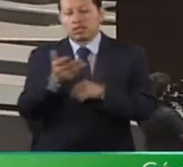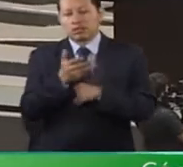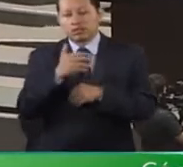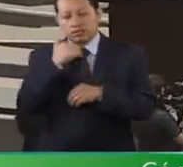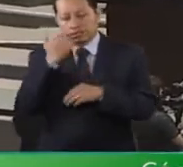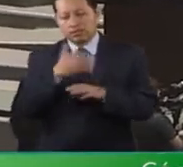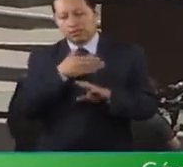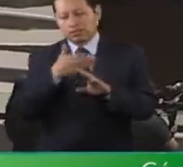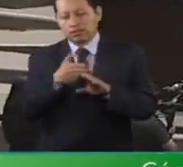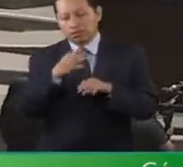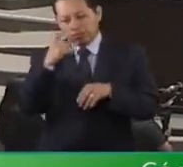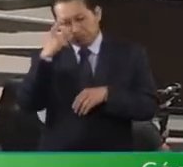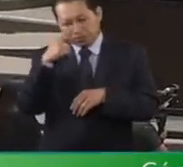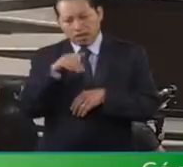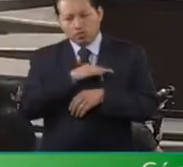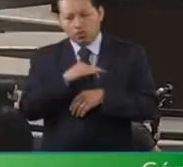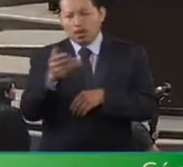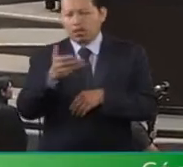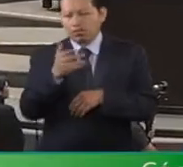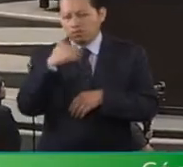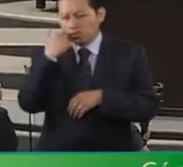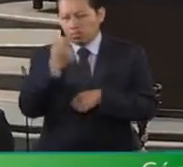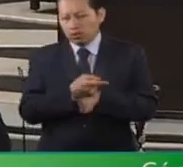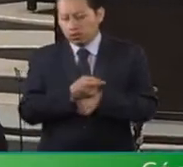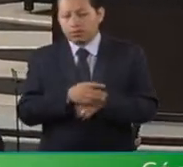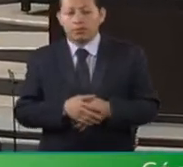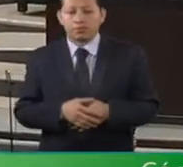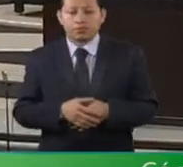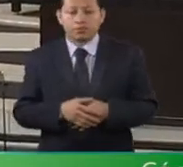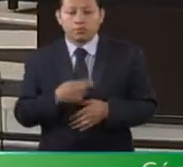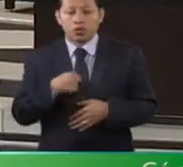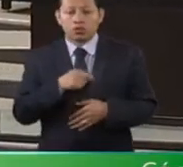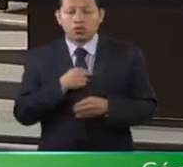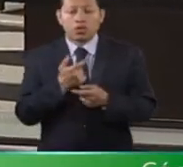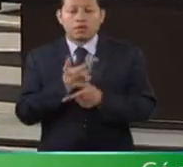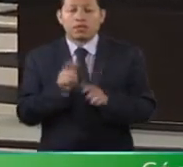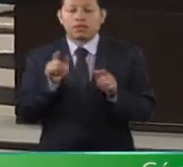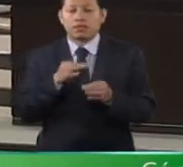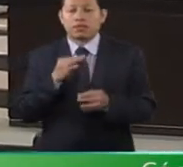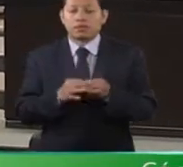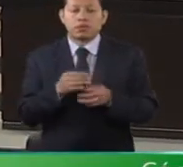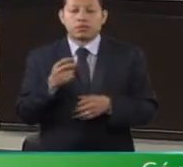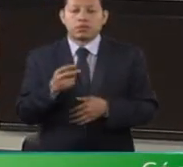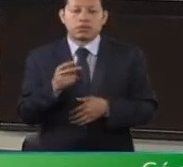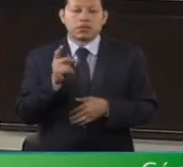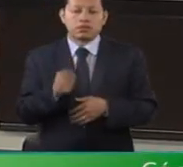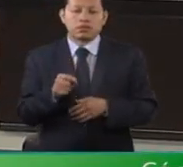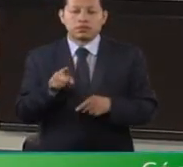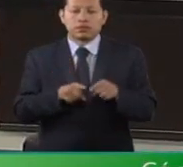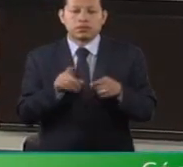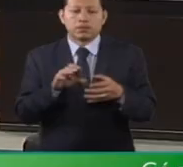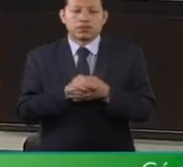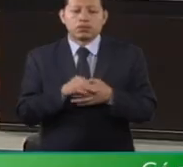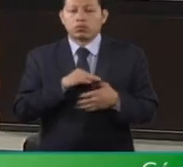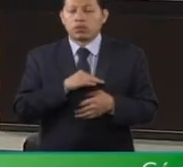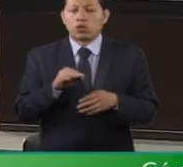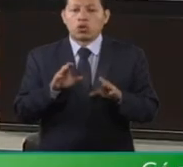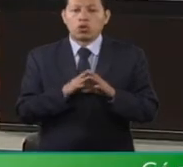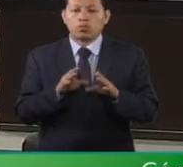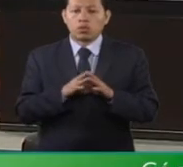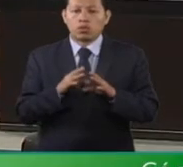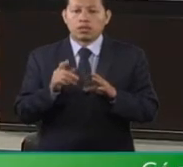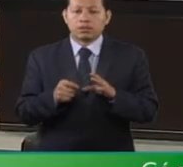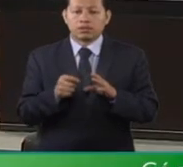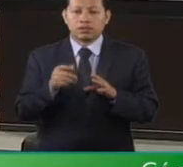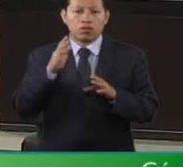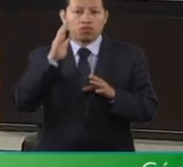agarrar para poder hacer su voluntad. Nuestras libertades dependen de la separación